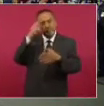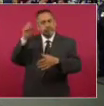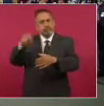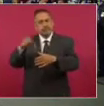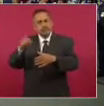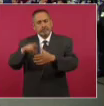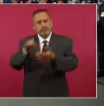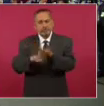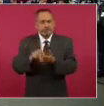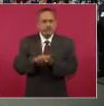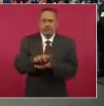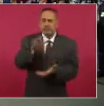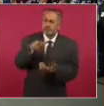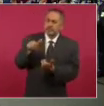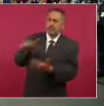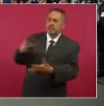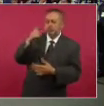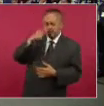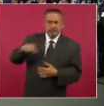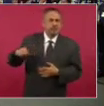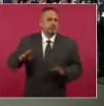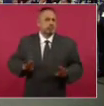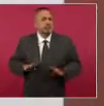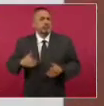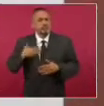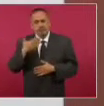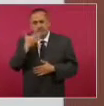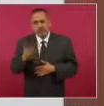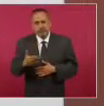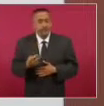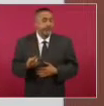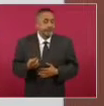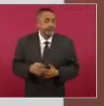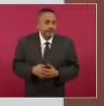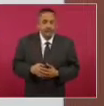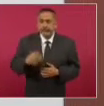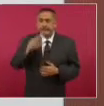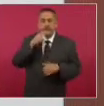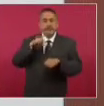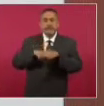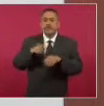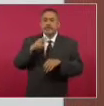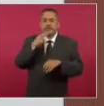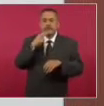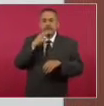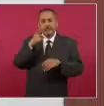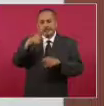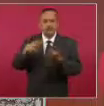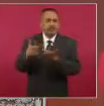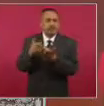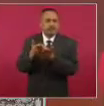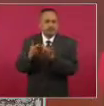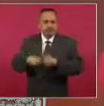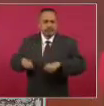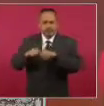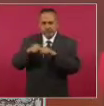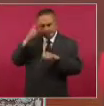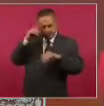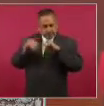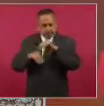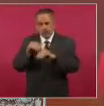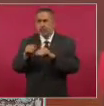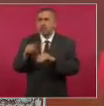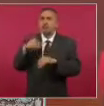de los trabajadores. Asimismo, se consideraron como de utilidad social las cooperativas para la construcción